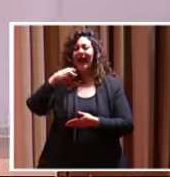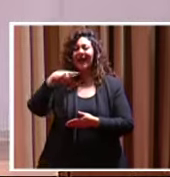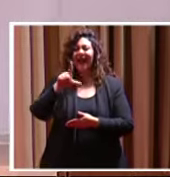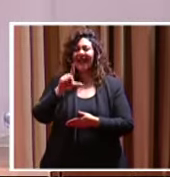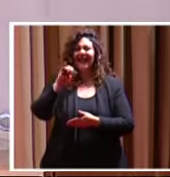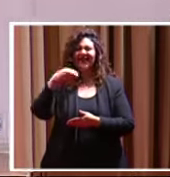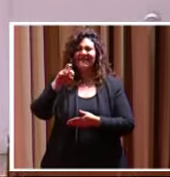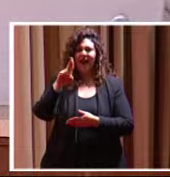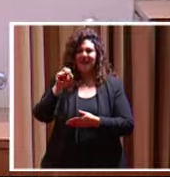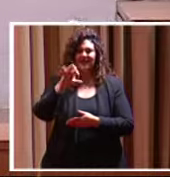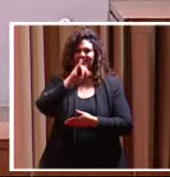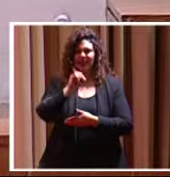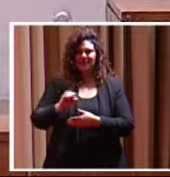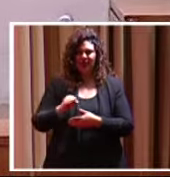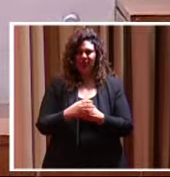Sánchez.